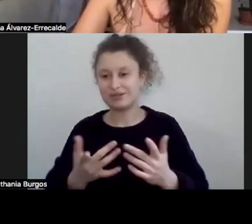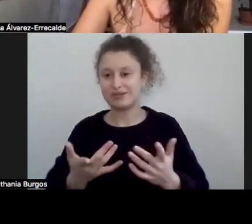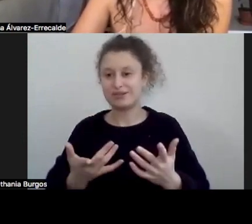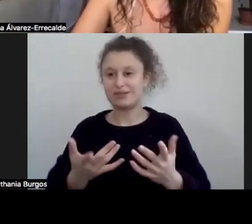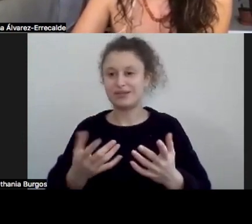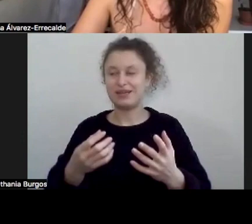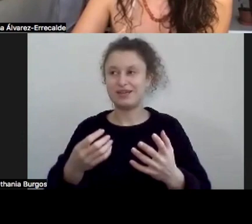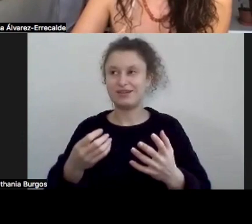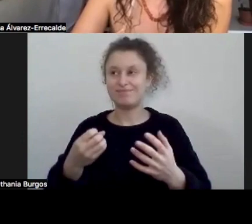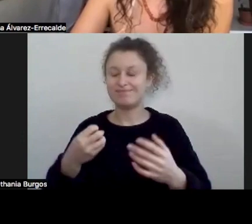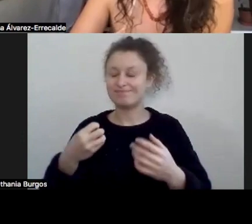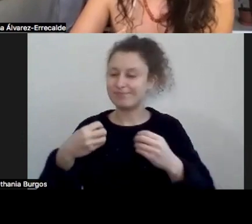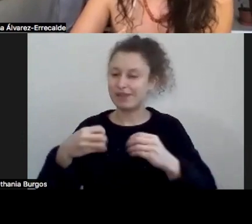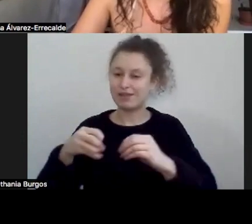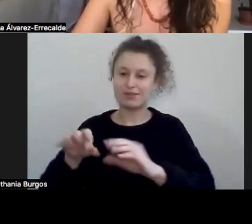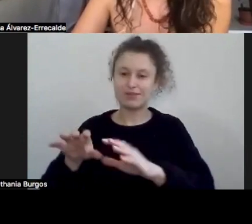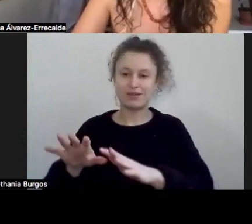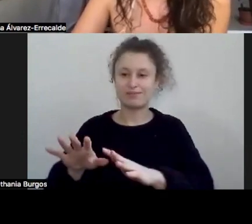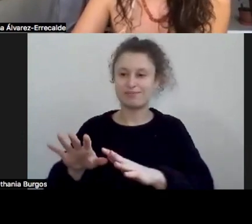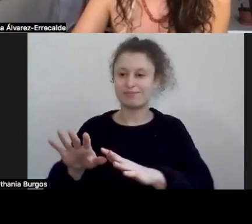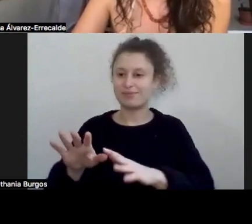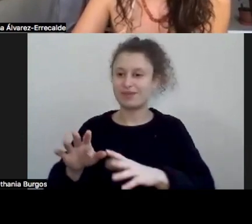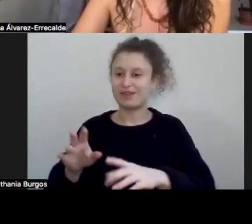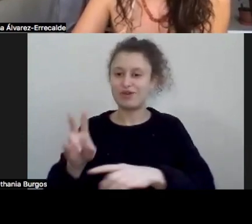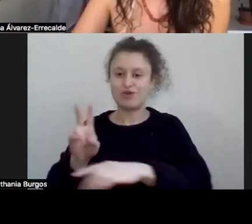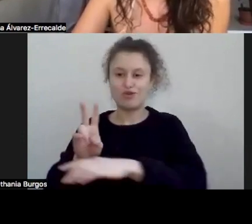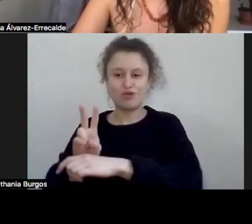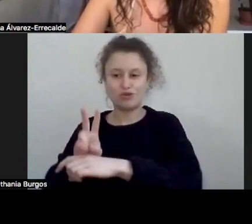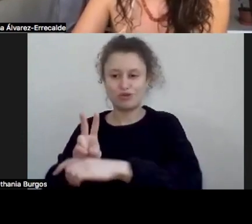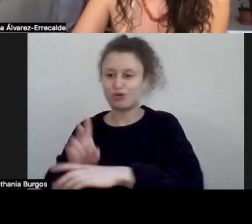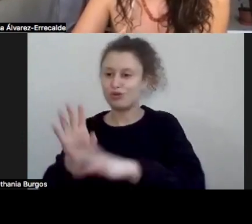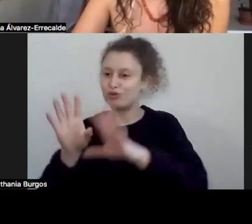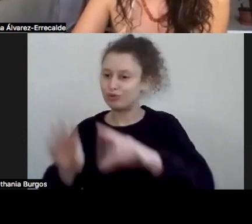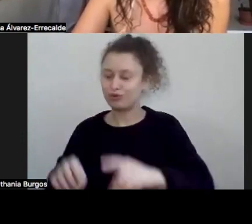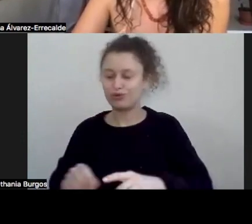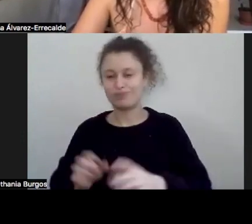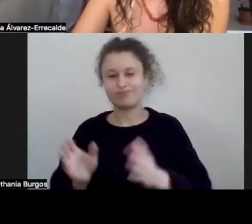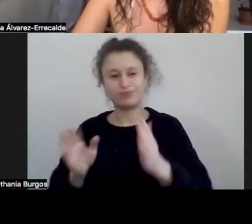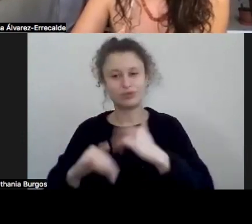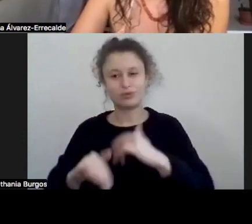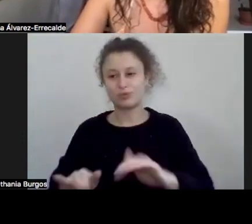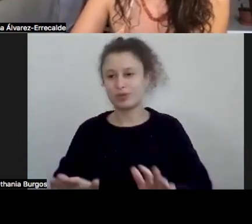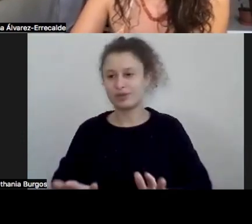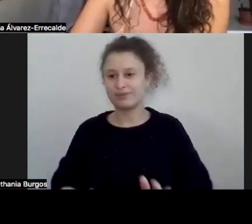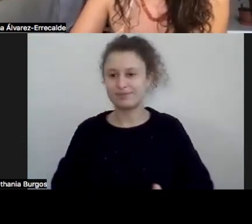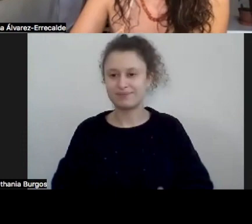control, que al final tampoco lo tenemos, ¿no?